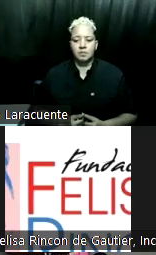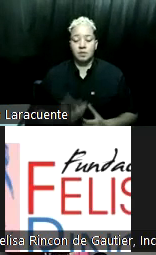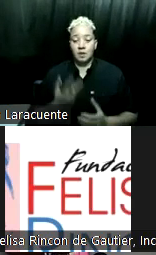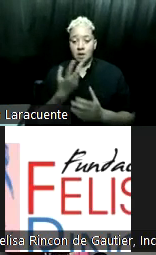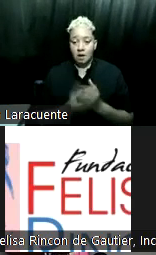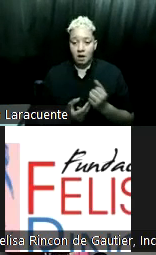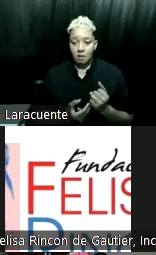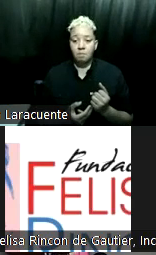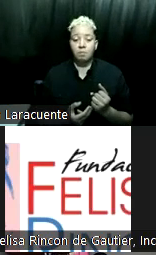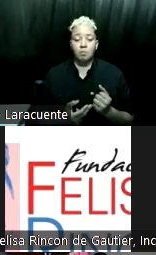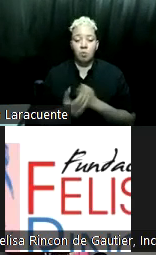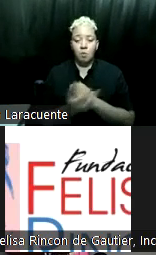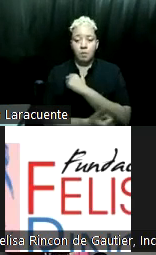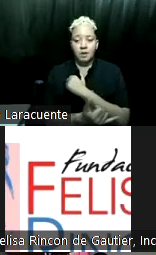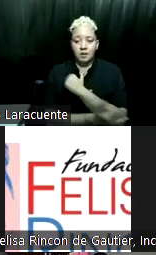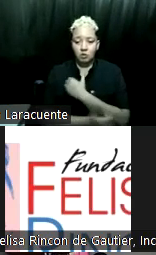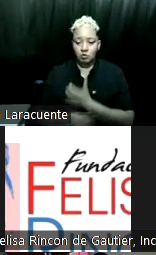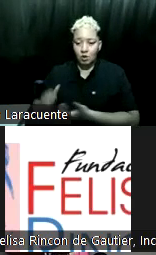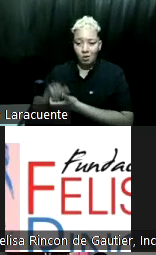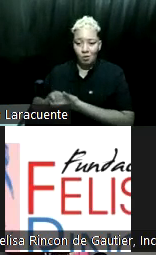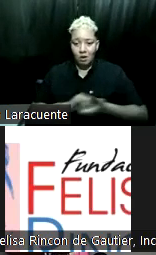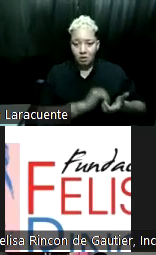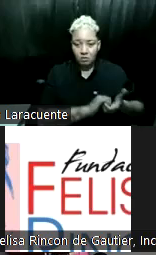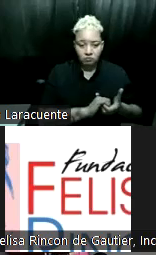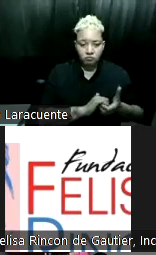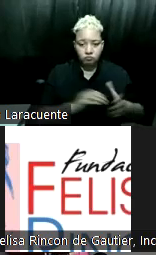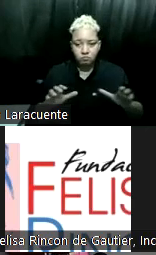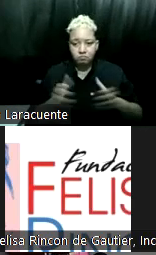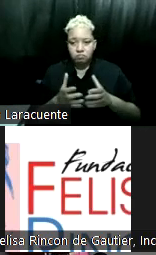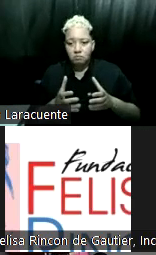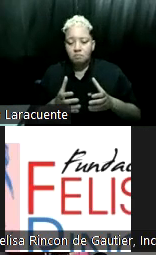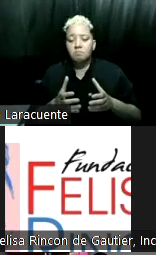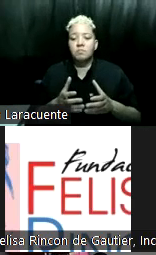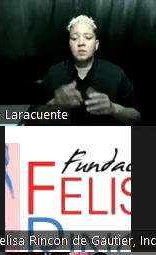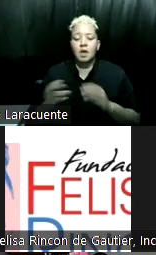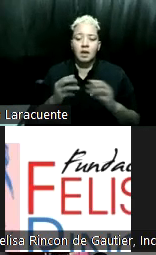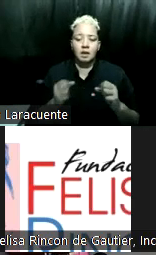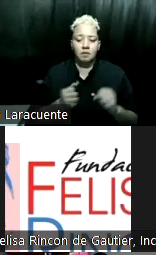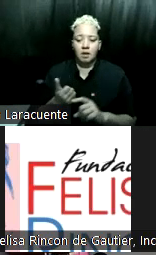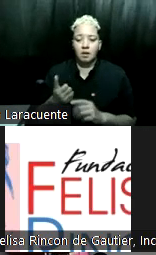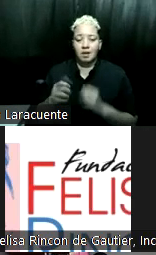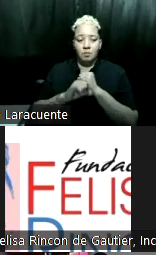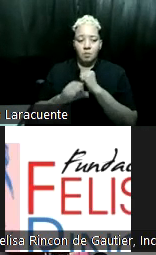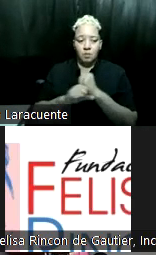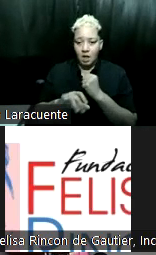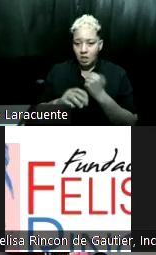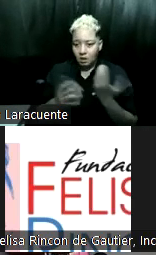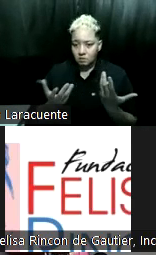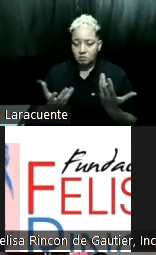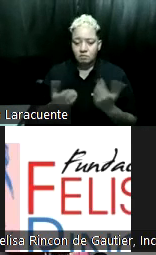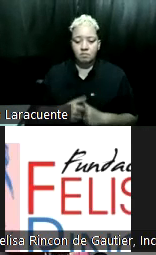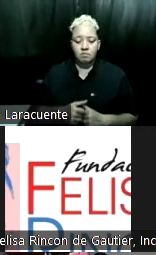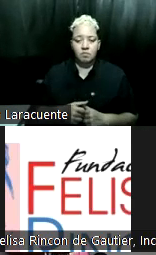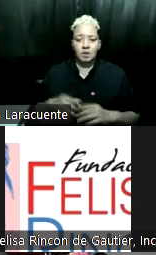sus respectivos aliados se enfrascaran en una guerra fría donde la propaganda, la